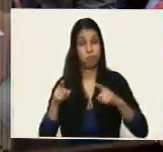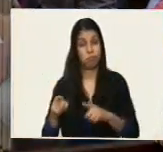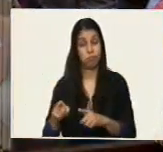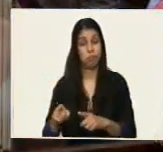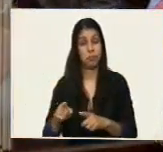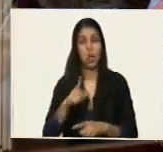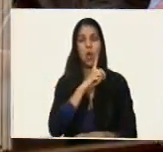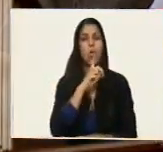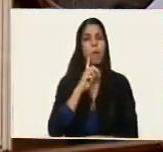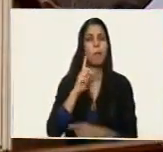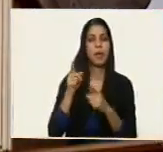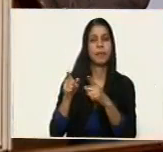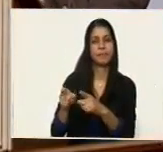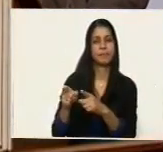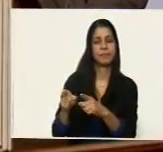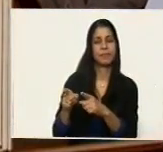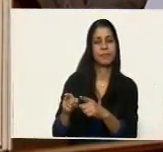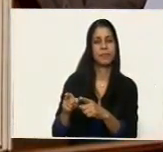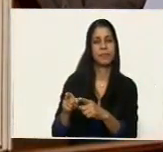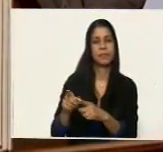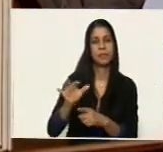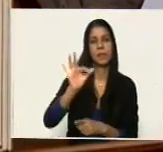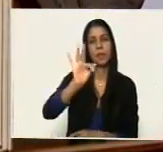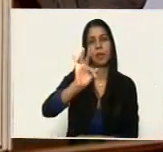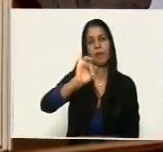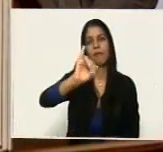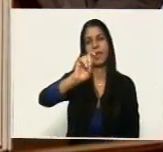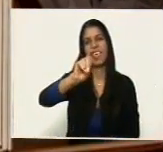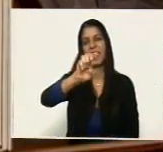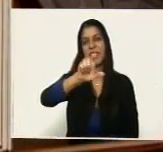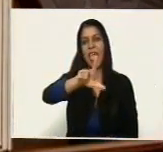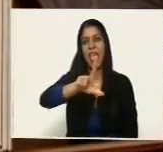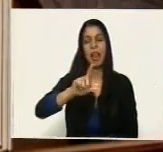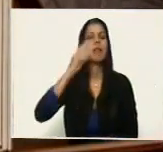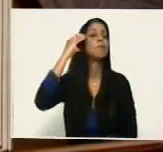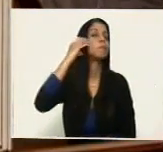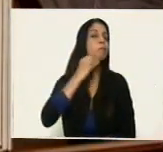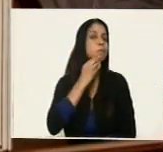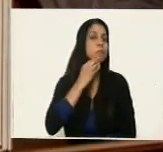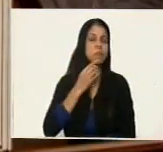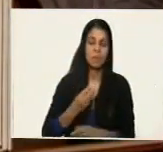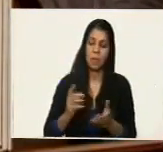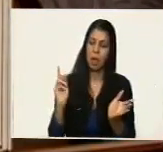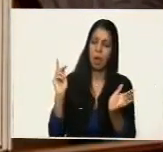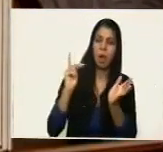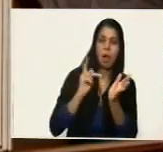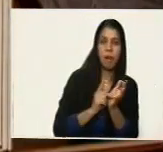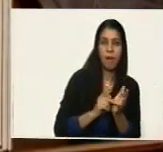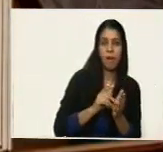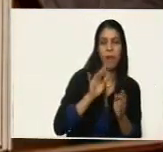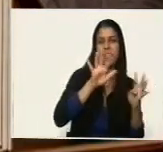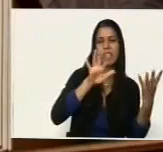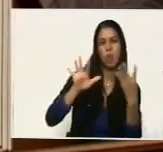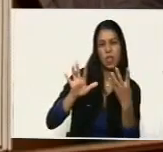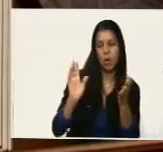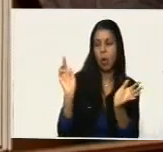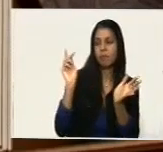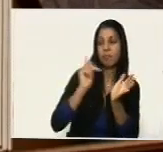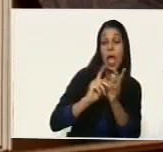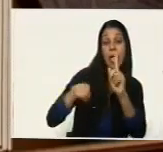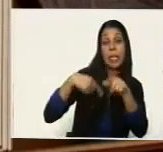se llamaba y se llama Fidel Castro Ruz. Había estado aquí en el 59 y después vino en el